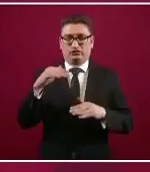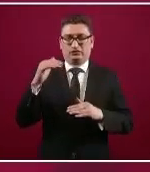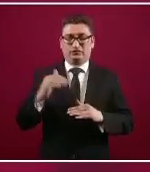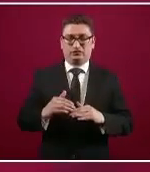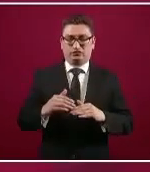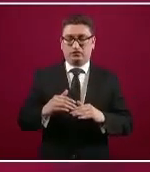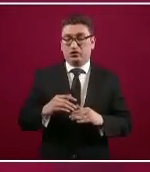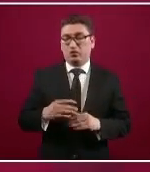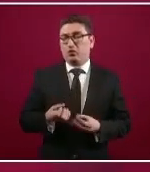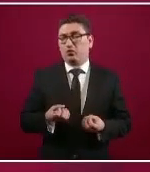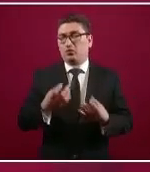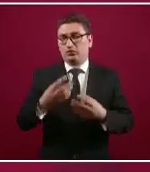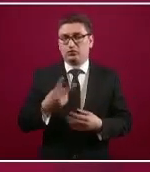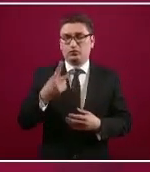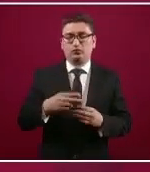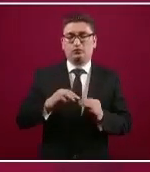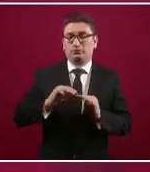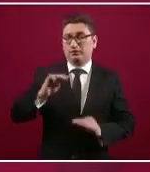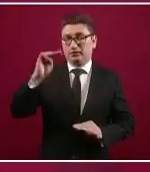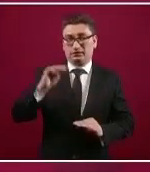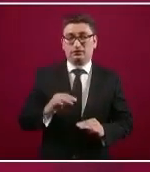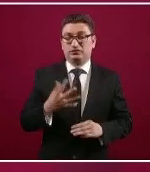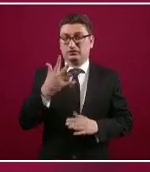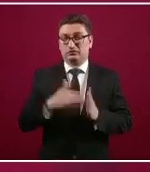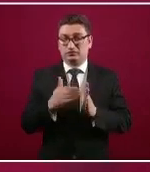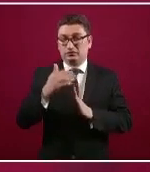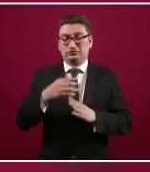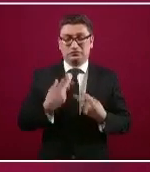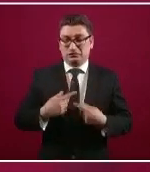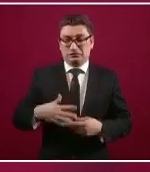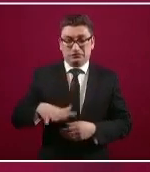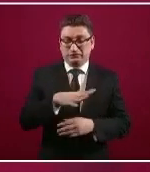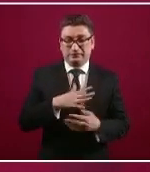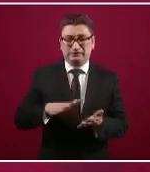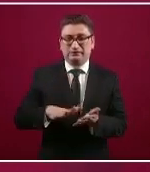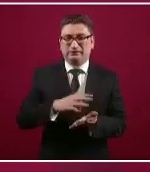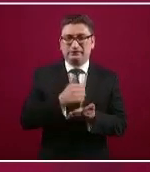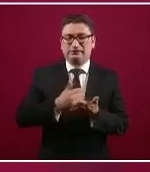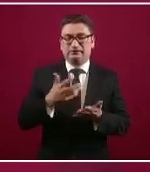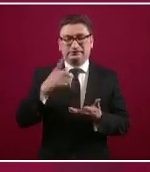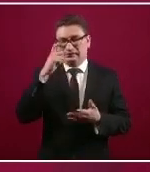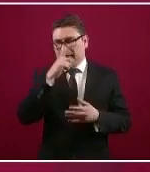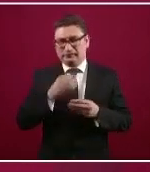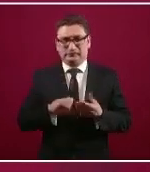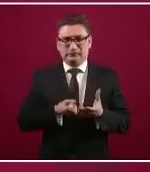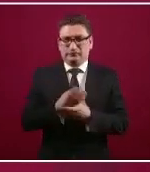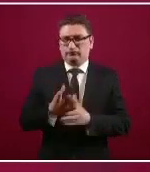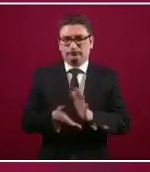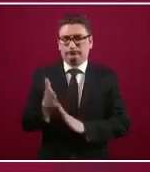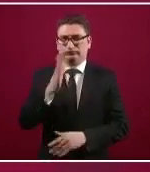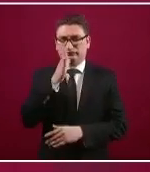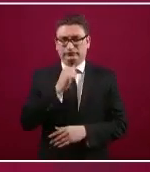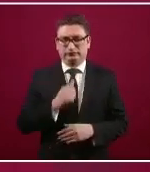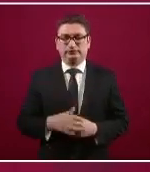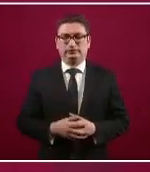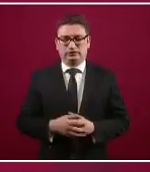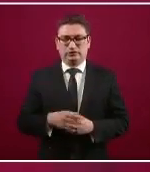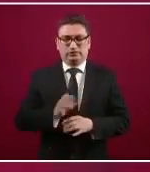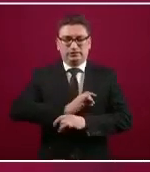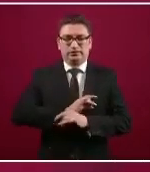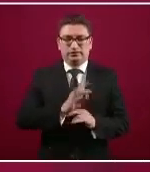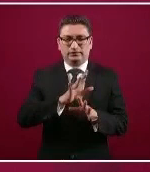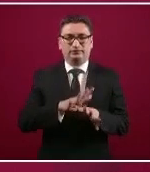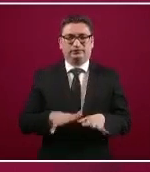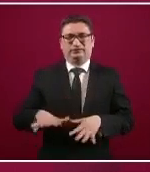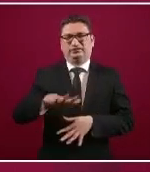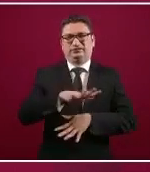altura, más de 5 millones de habitantes en el centro, que iba a ser muy difícil de evacuar. Si ustedes tienen una contingencia de